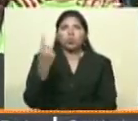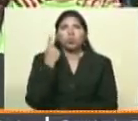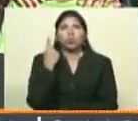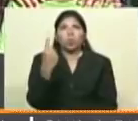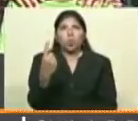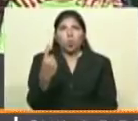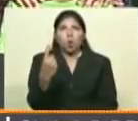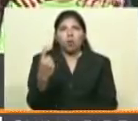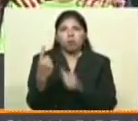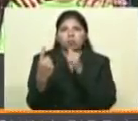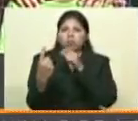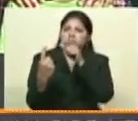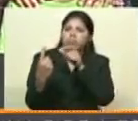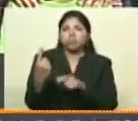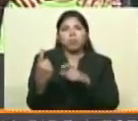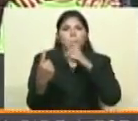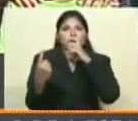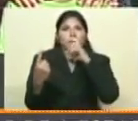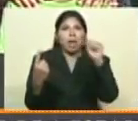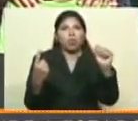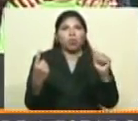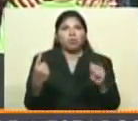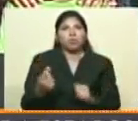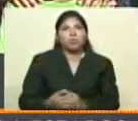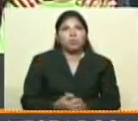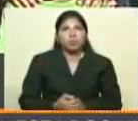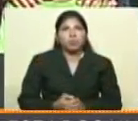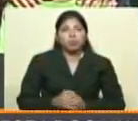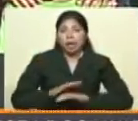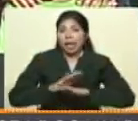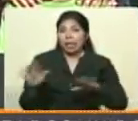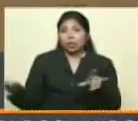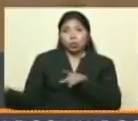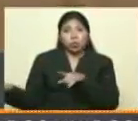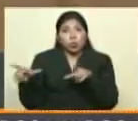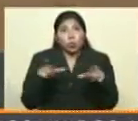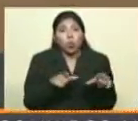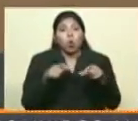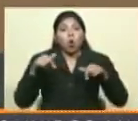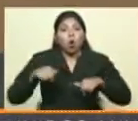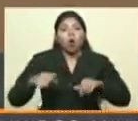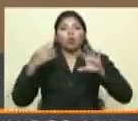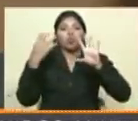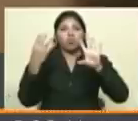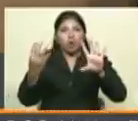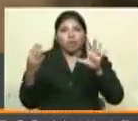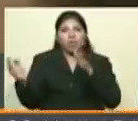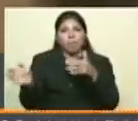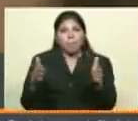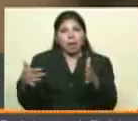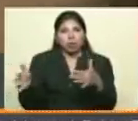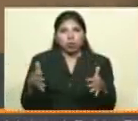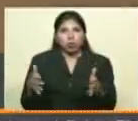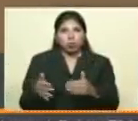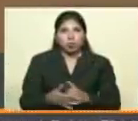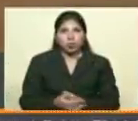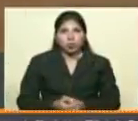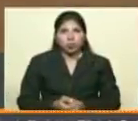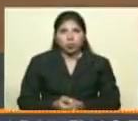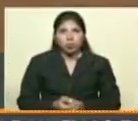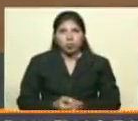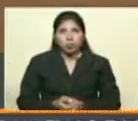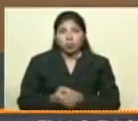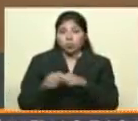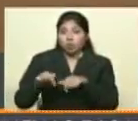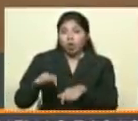Maduro Moros, que tengo mi carné, pues. Lo he sacado hoy, 9 de marzo, el día